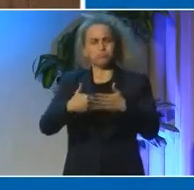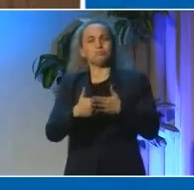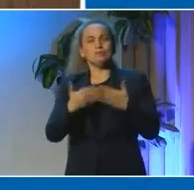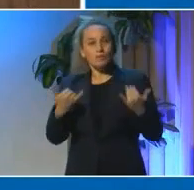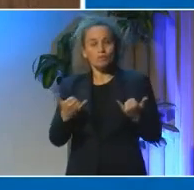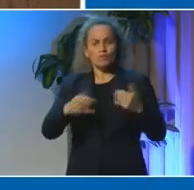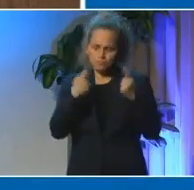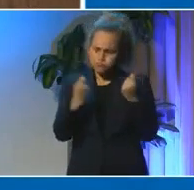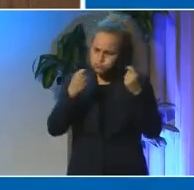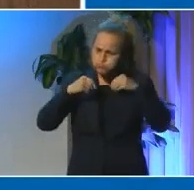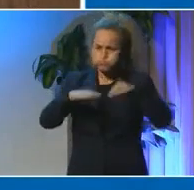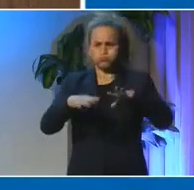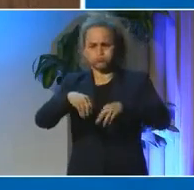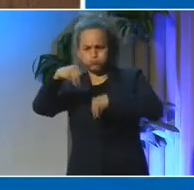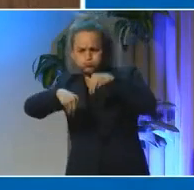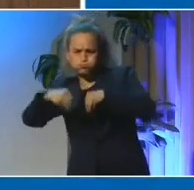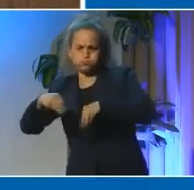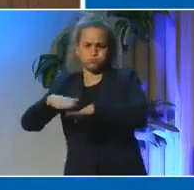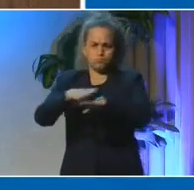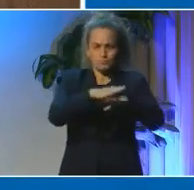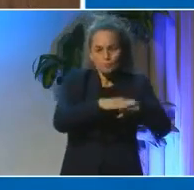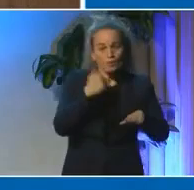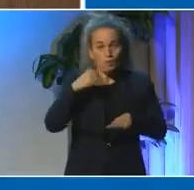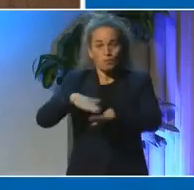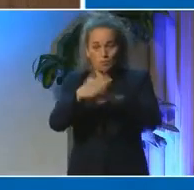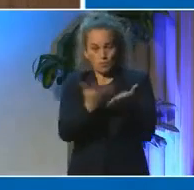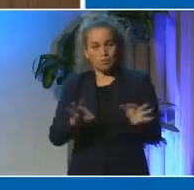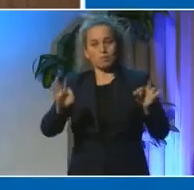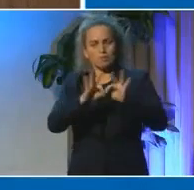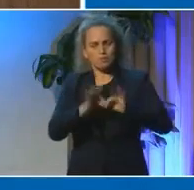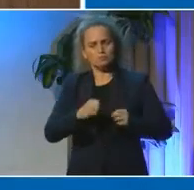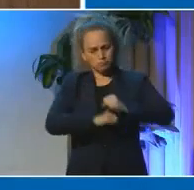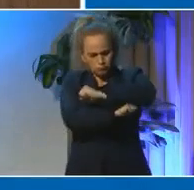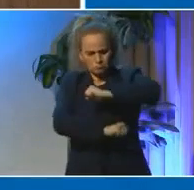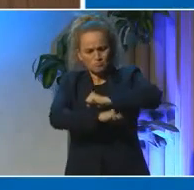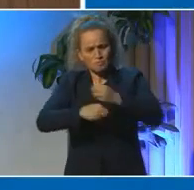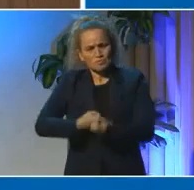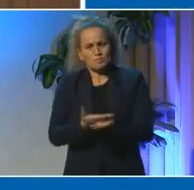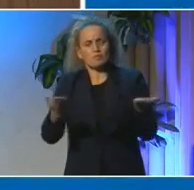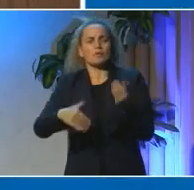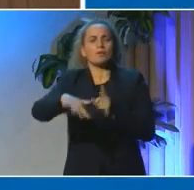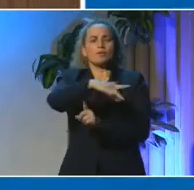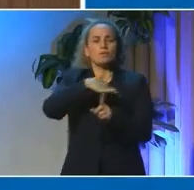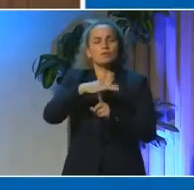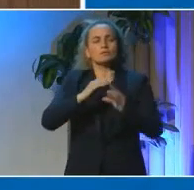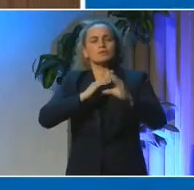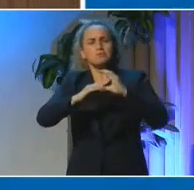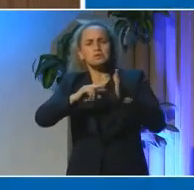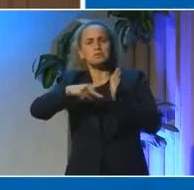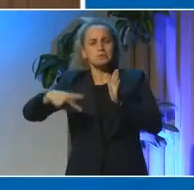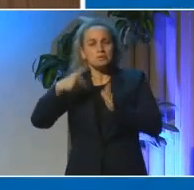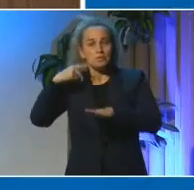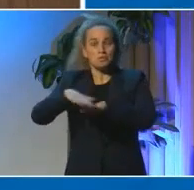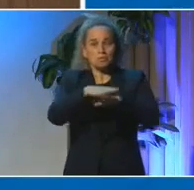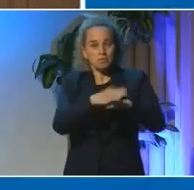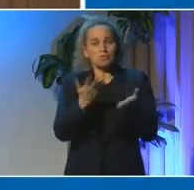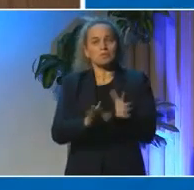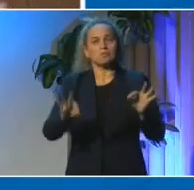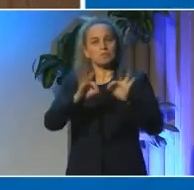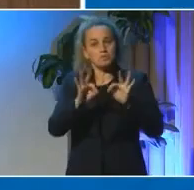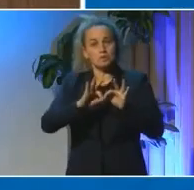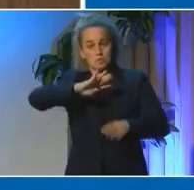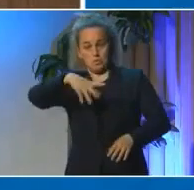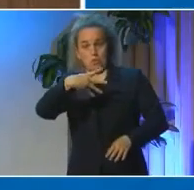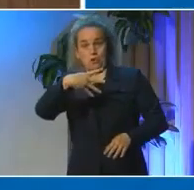ese despliegue y esos montajes Y ese tema de seguir llegando a fortalecer el sector de las telecomunicaciones volvos volviéndonos el